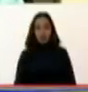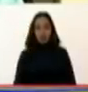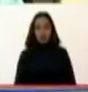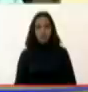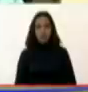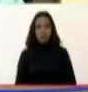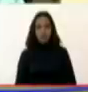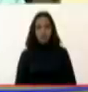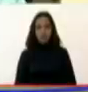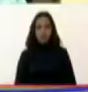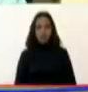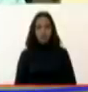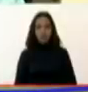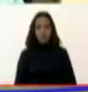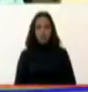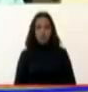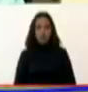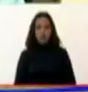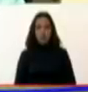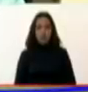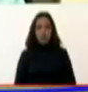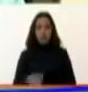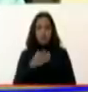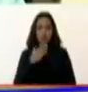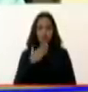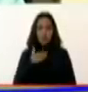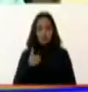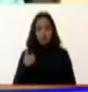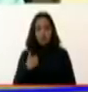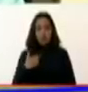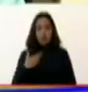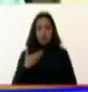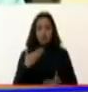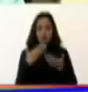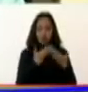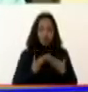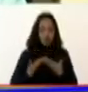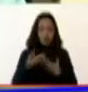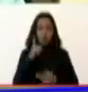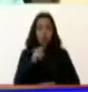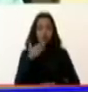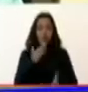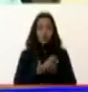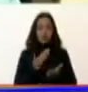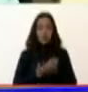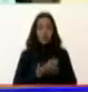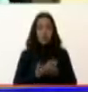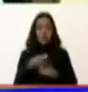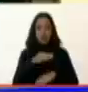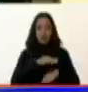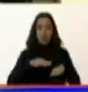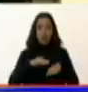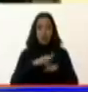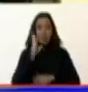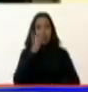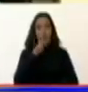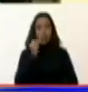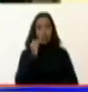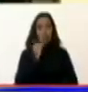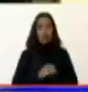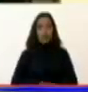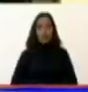así que le pedí un estudio y una propuesta concreta al ministro, nuestro joven